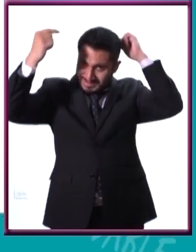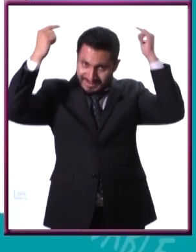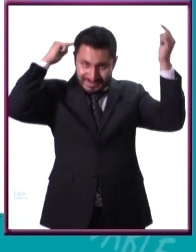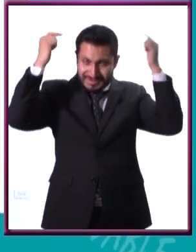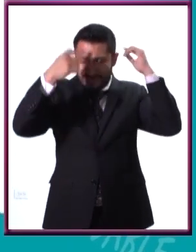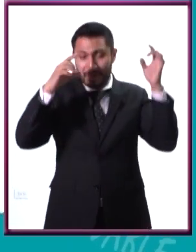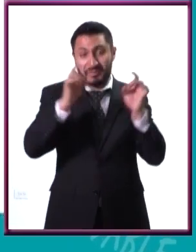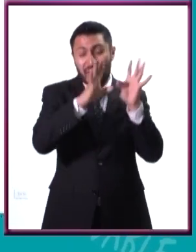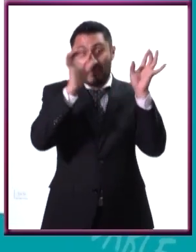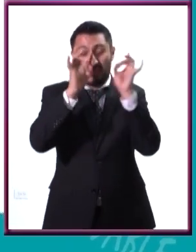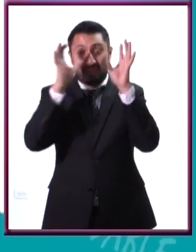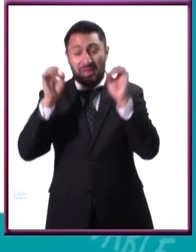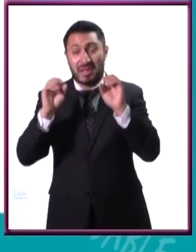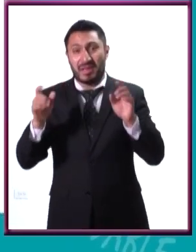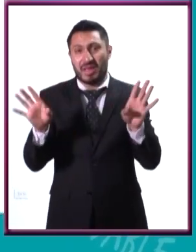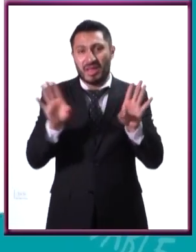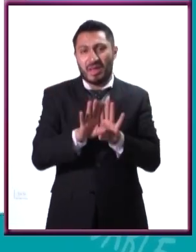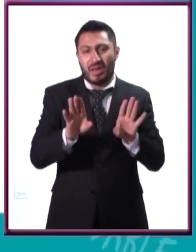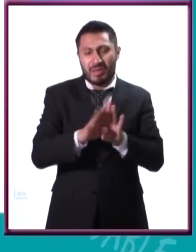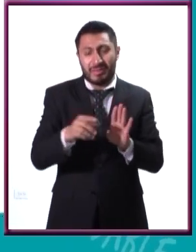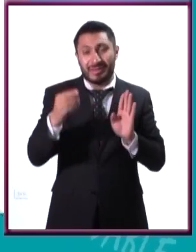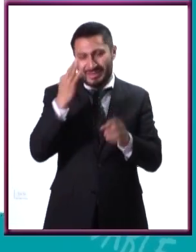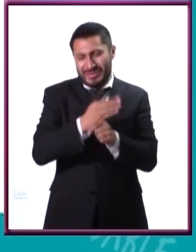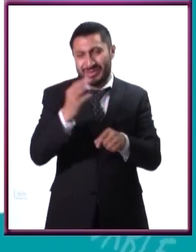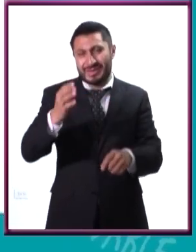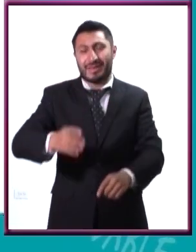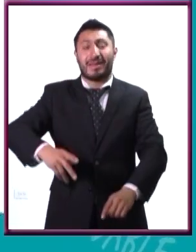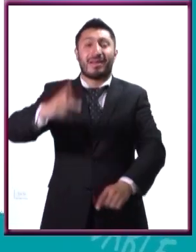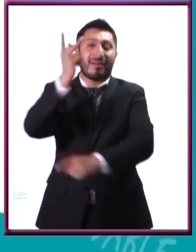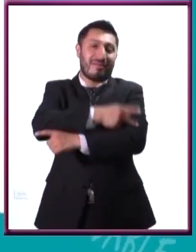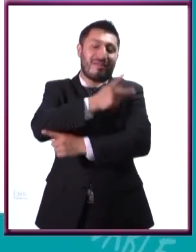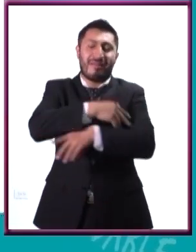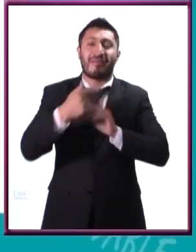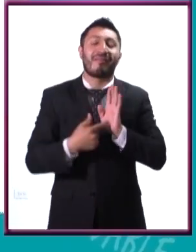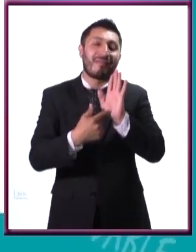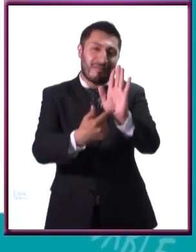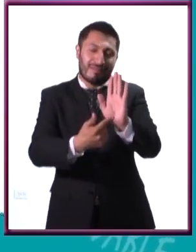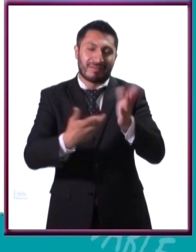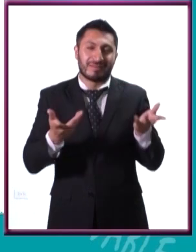cerebral. Estas diapositivas que ahorita les estoy compartiendo